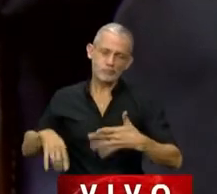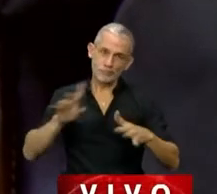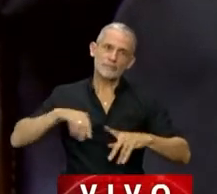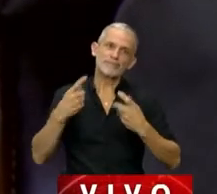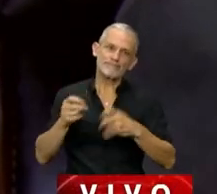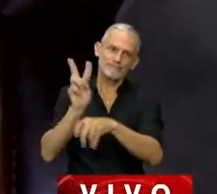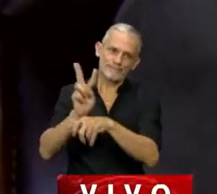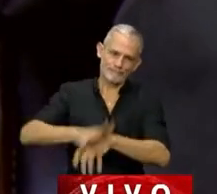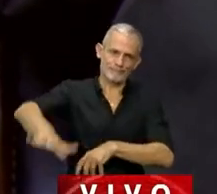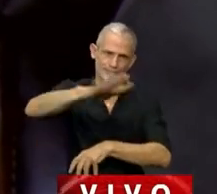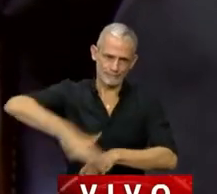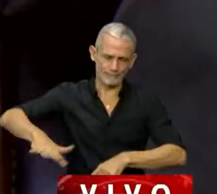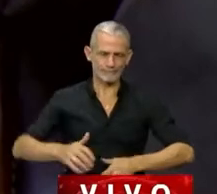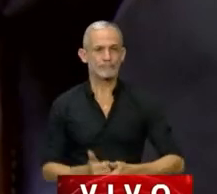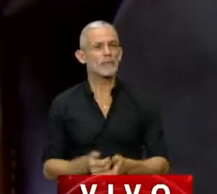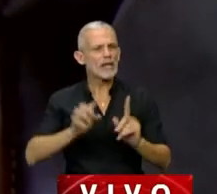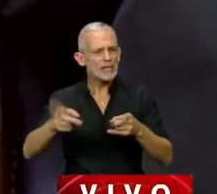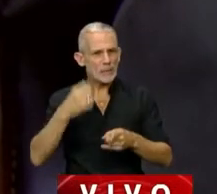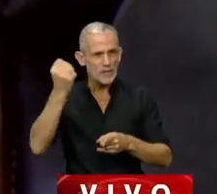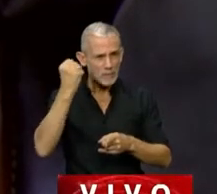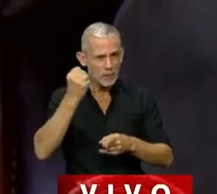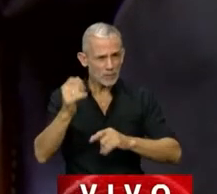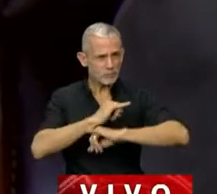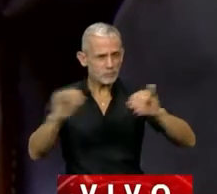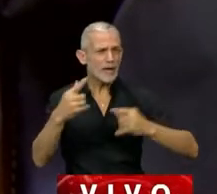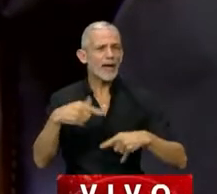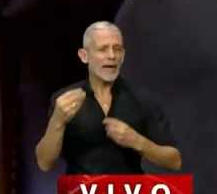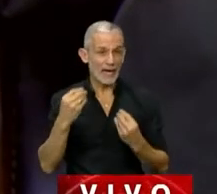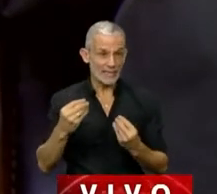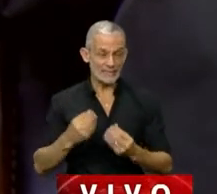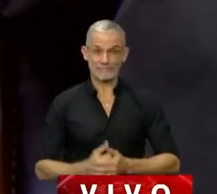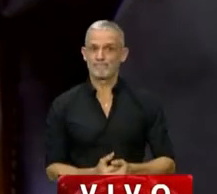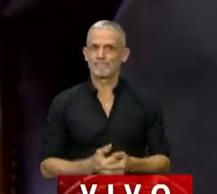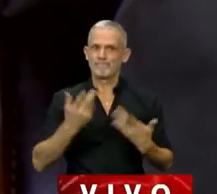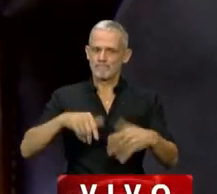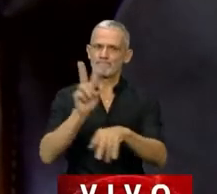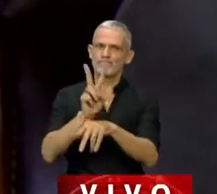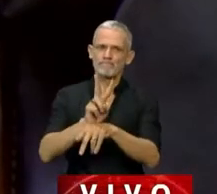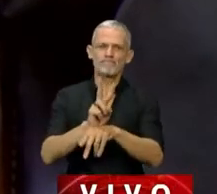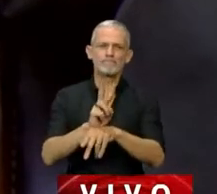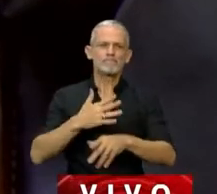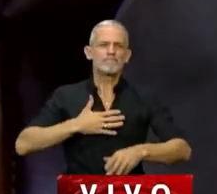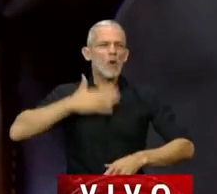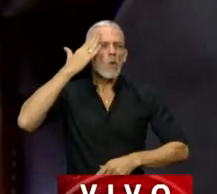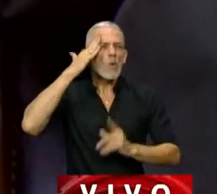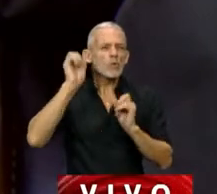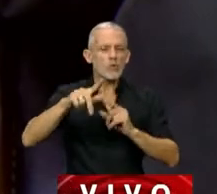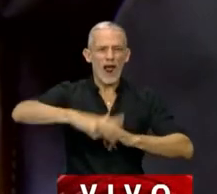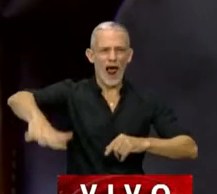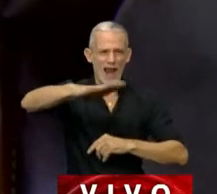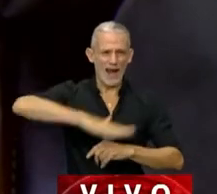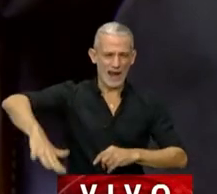necesitamos proteger. Quiero resaltar, presidente, también en este caso la conservación del patrimonio cultural de la